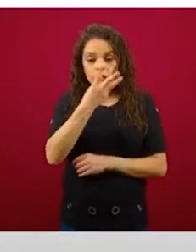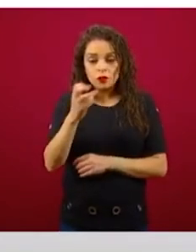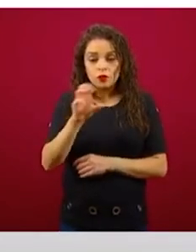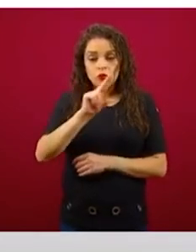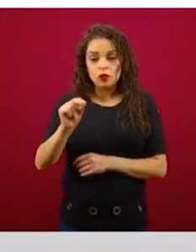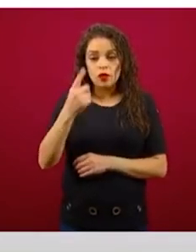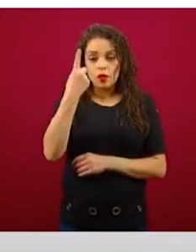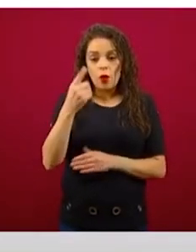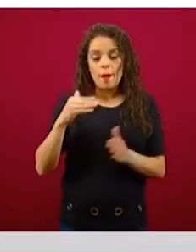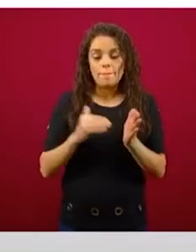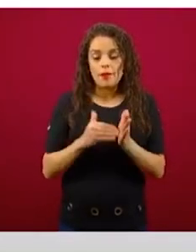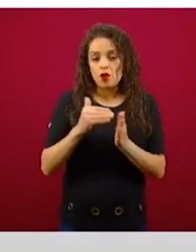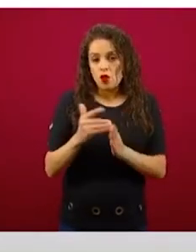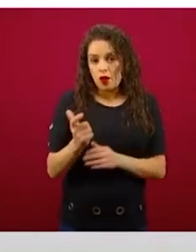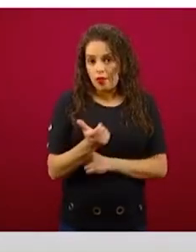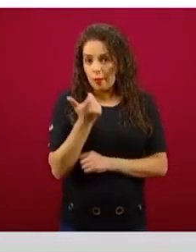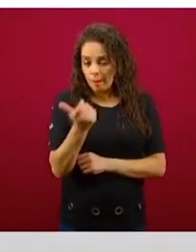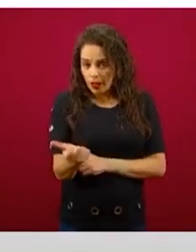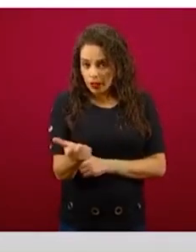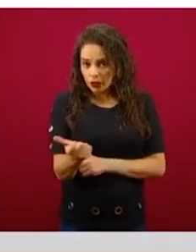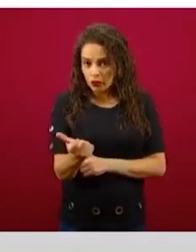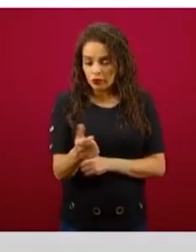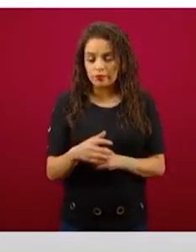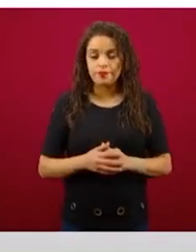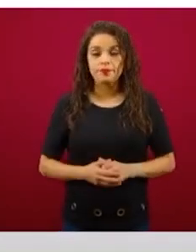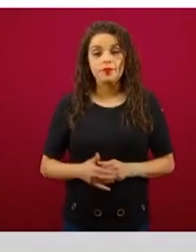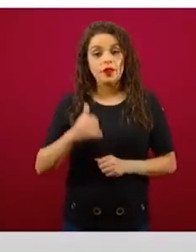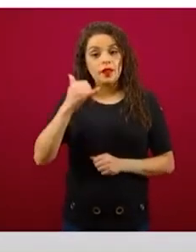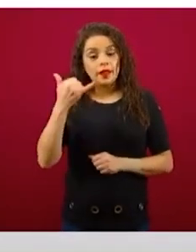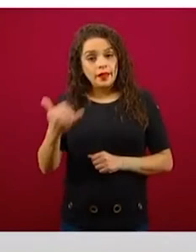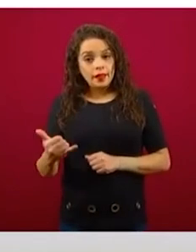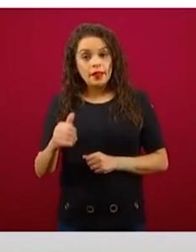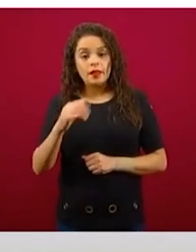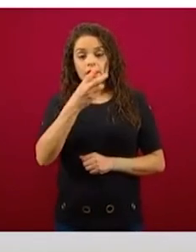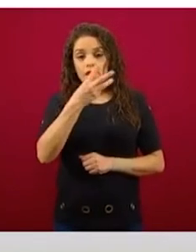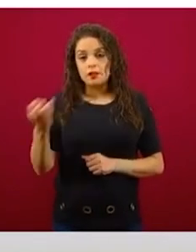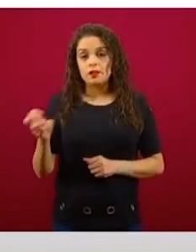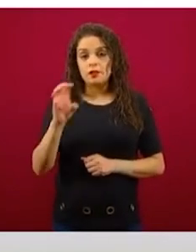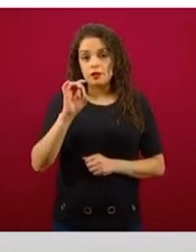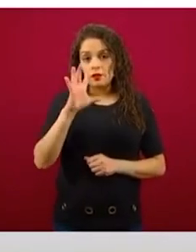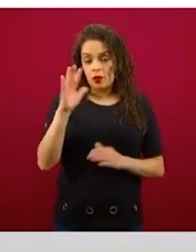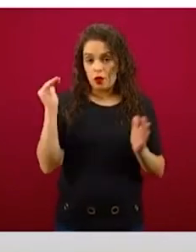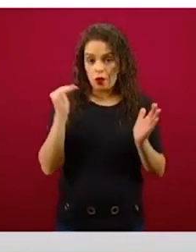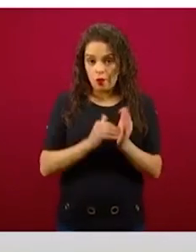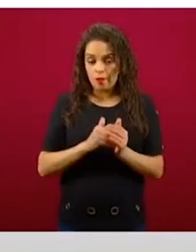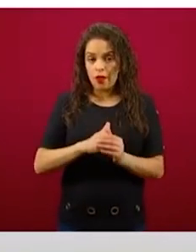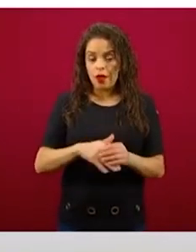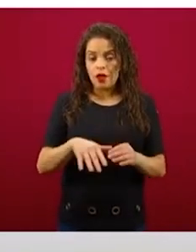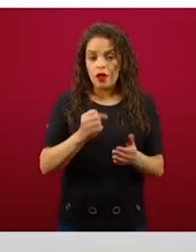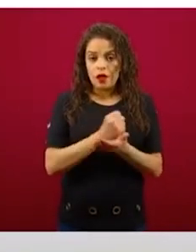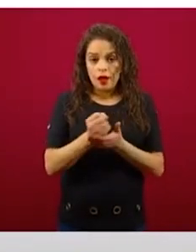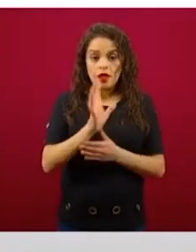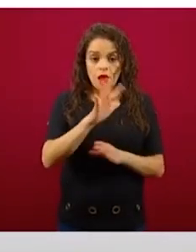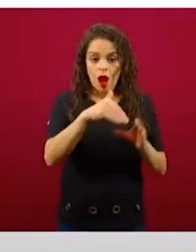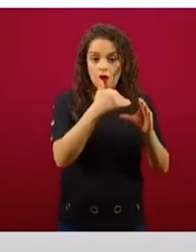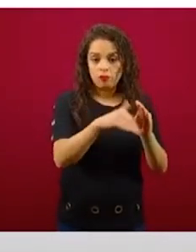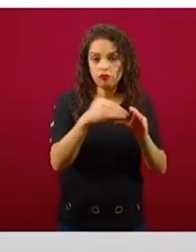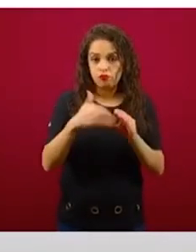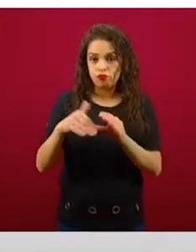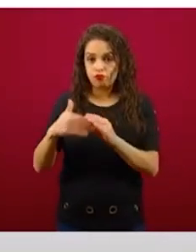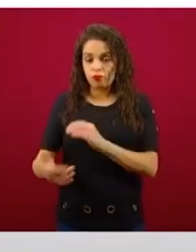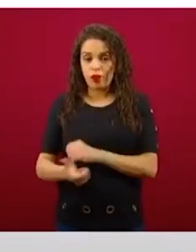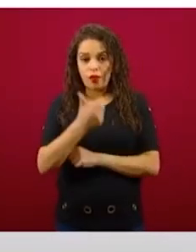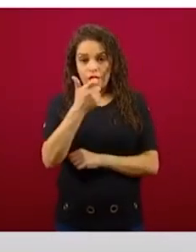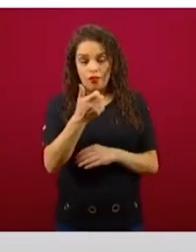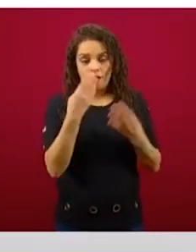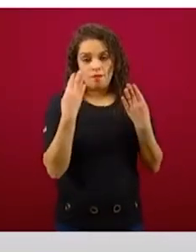8,381 millones de pesos, y tenemos 335,000 créditos dispersados. Estuve revisando esta